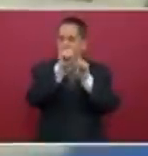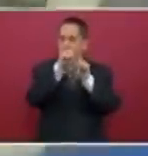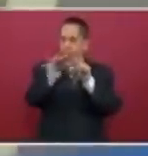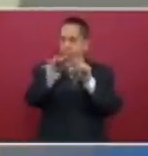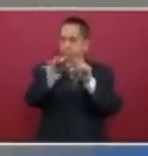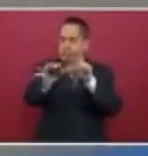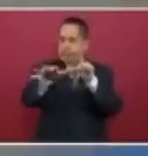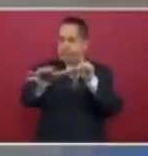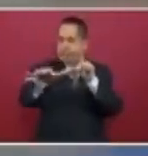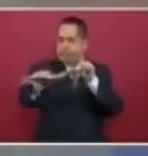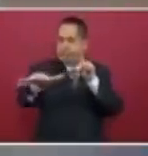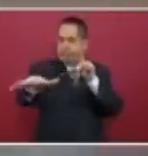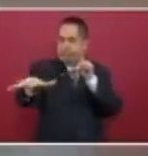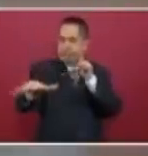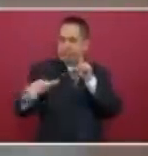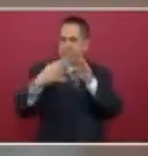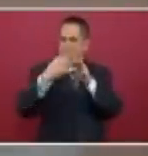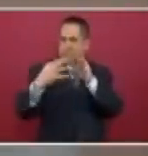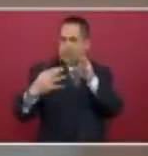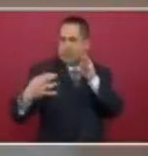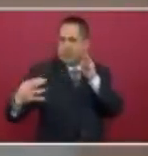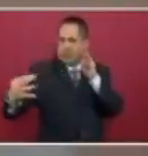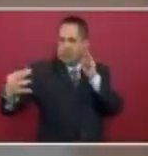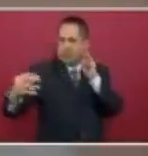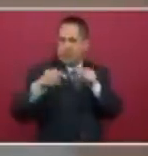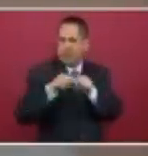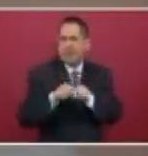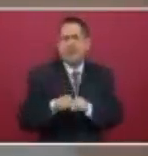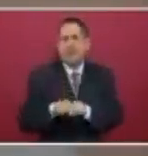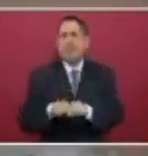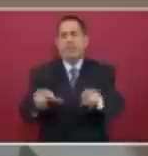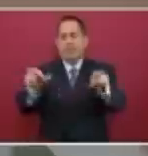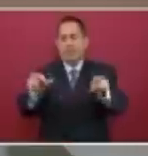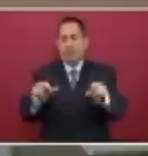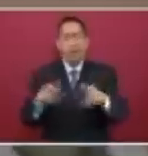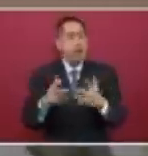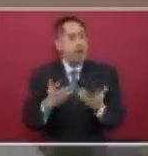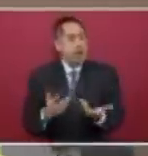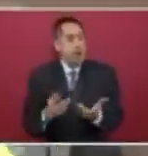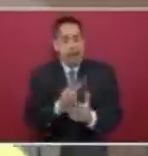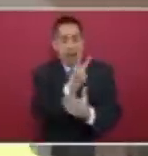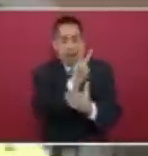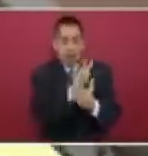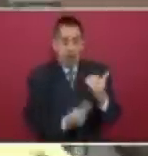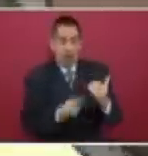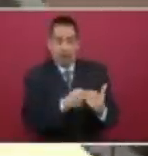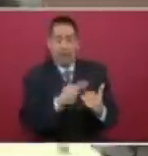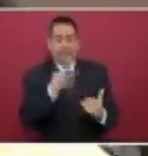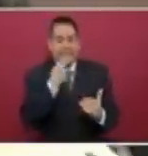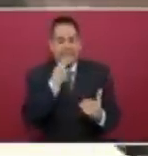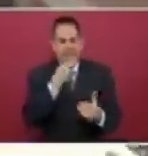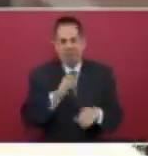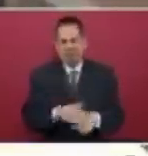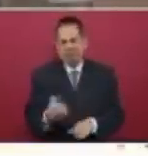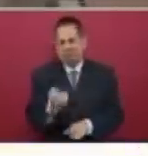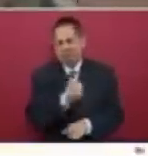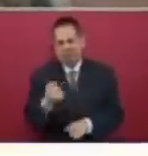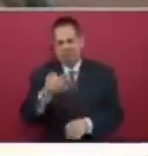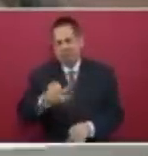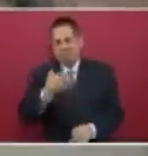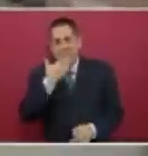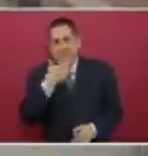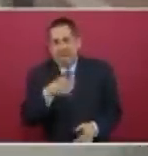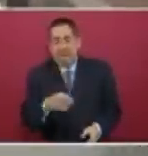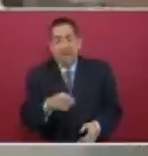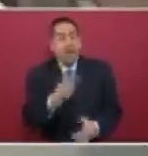centros de distribución la principal ventaja de utilizar el ciclo combinado es su alta eficiencia ya que